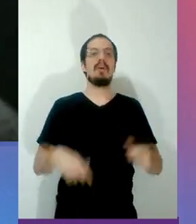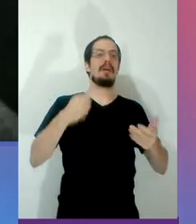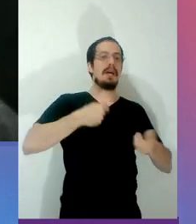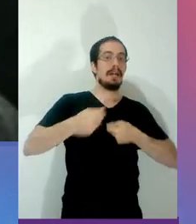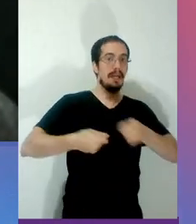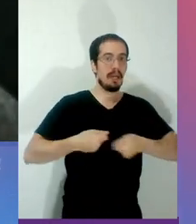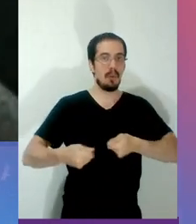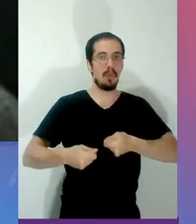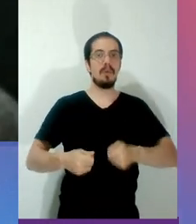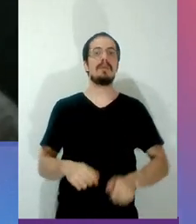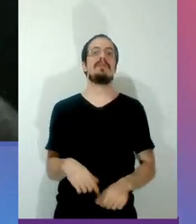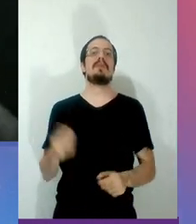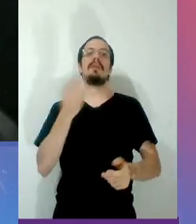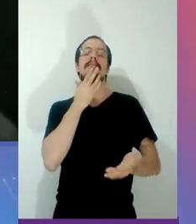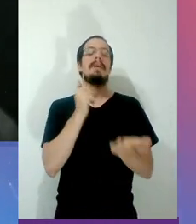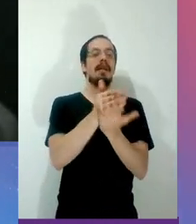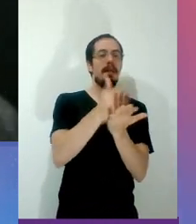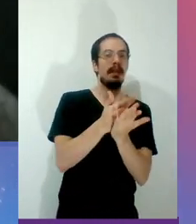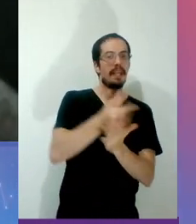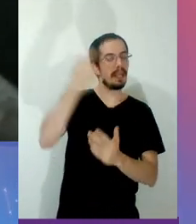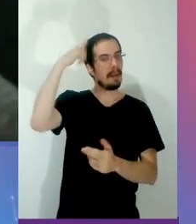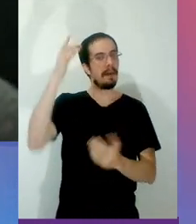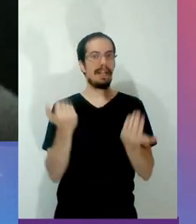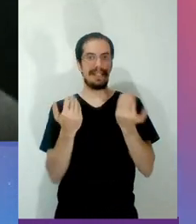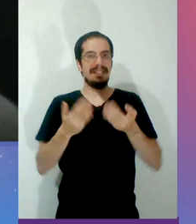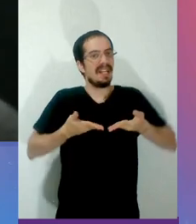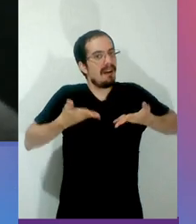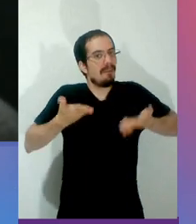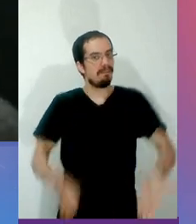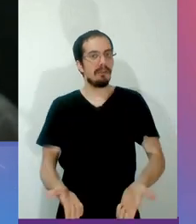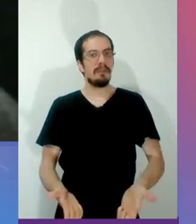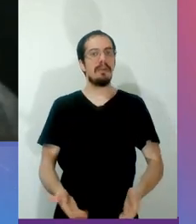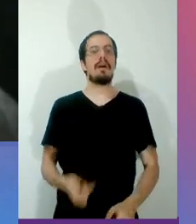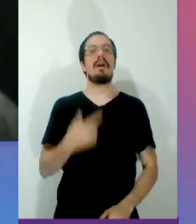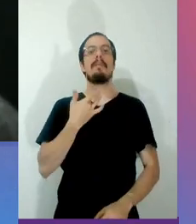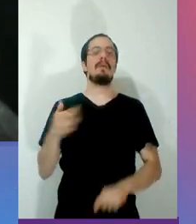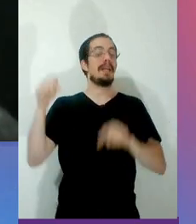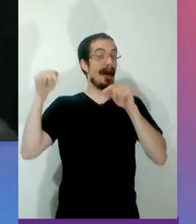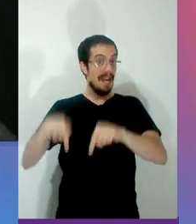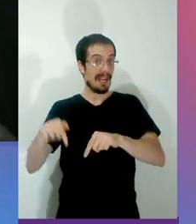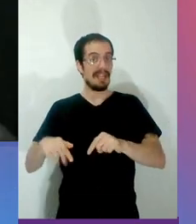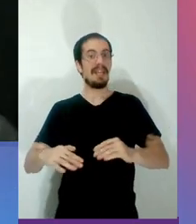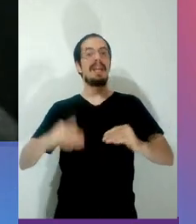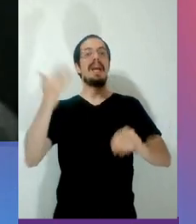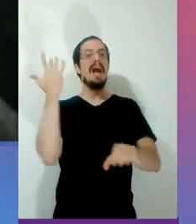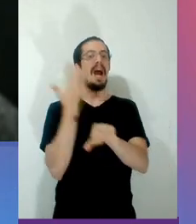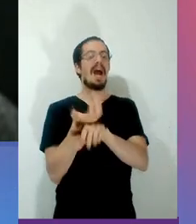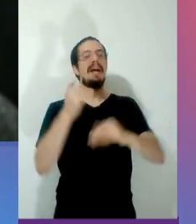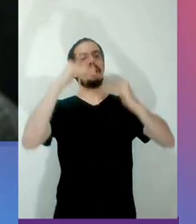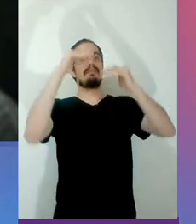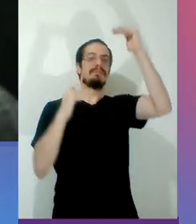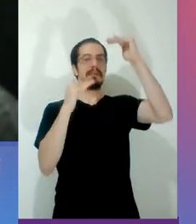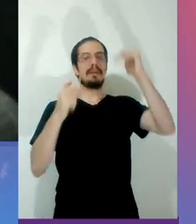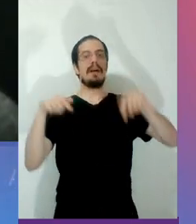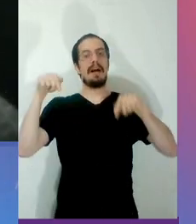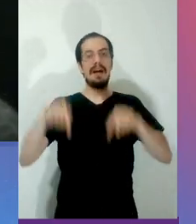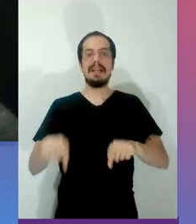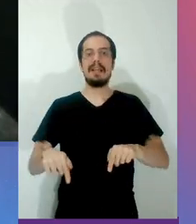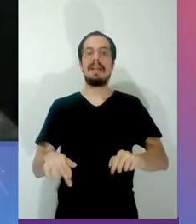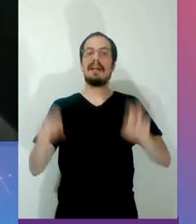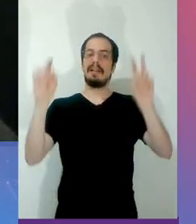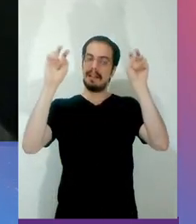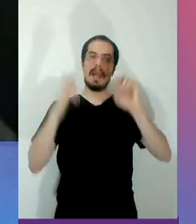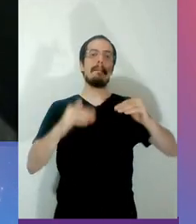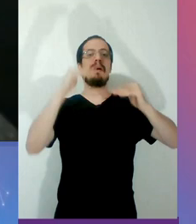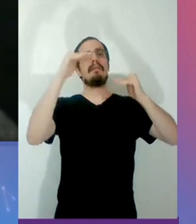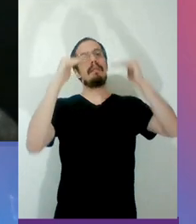estrategias necesarias, porque aquí es donde se incuba la inequidad, aquí es donde se incuba la desigualdad, aquí es donde se